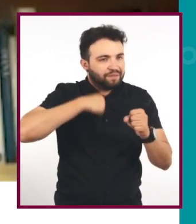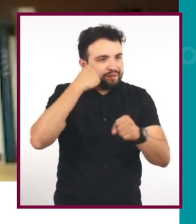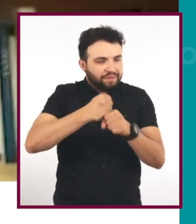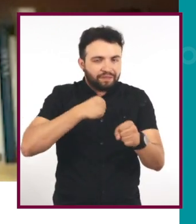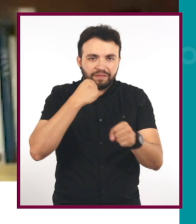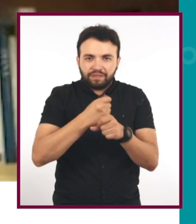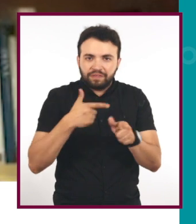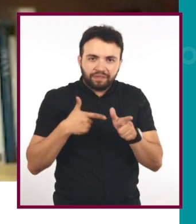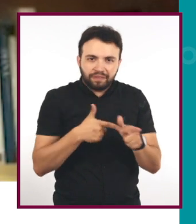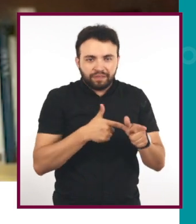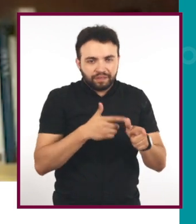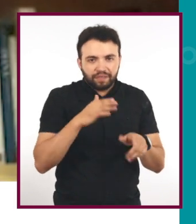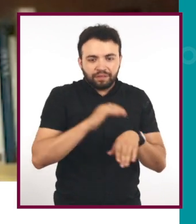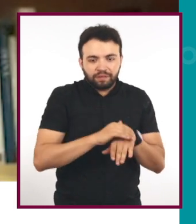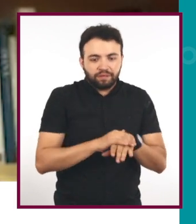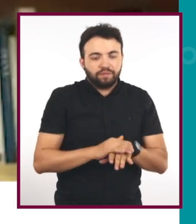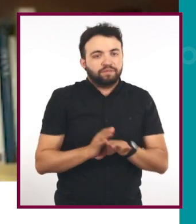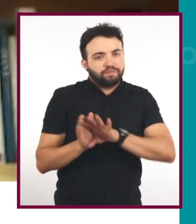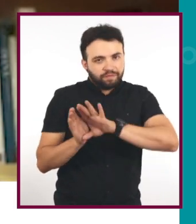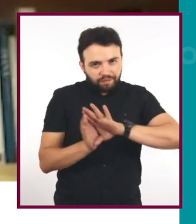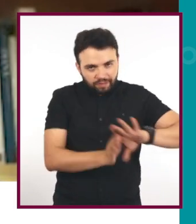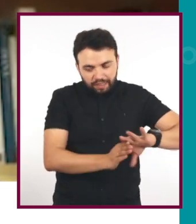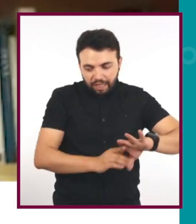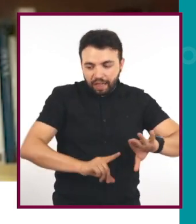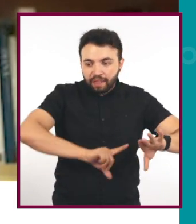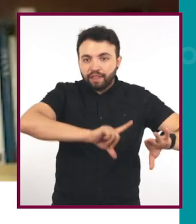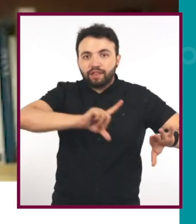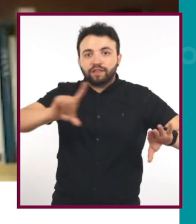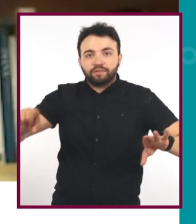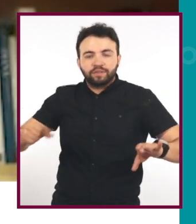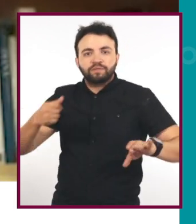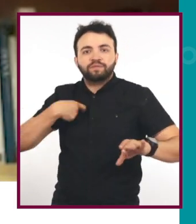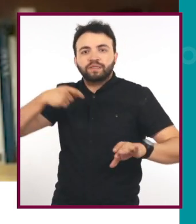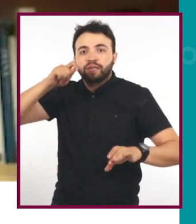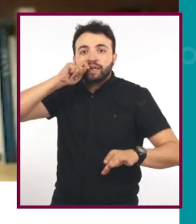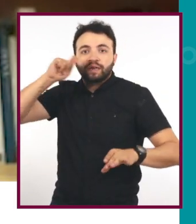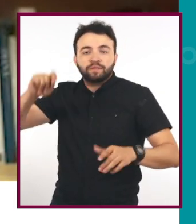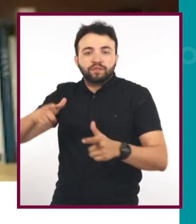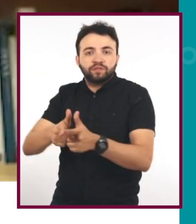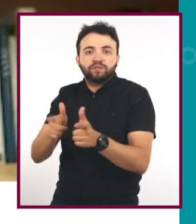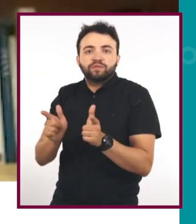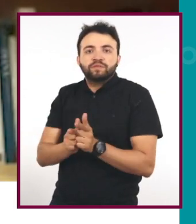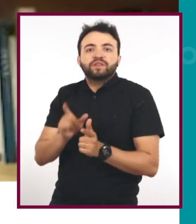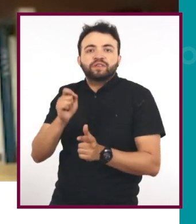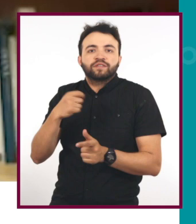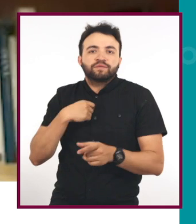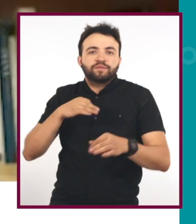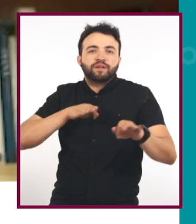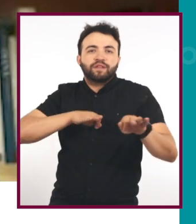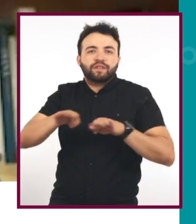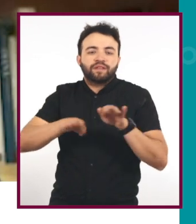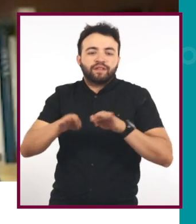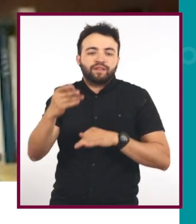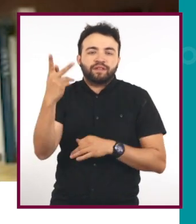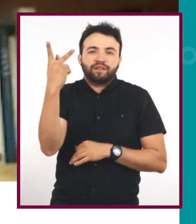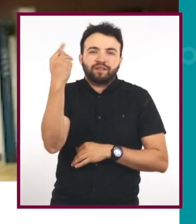Y espero que sigan siendo, lo llevamos ya bastantes años. Luego tengo amistades que he hecho durante el tiempo que trabajé. Yo